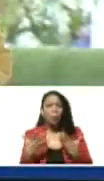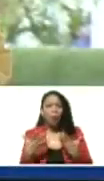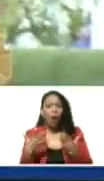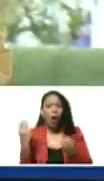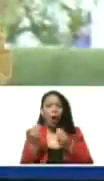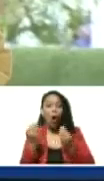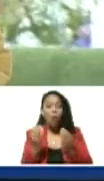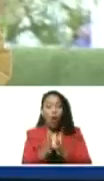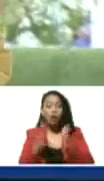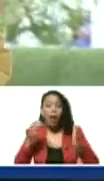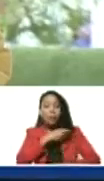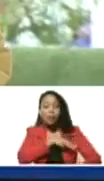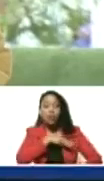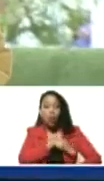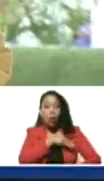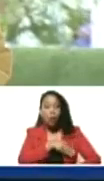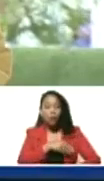gran misión